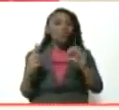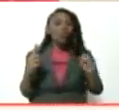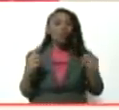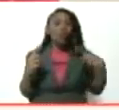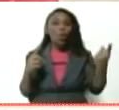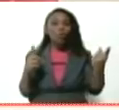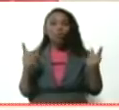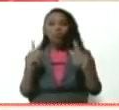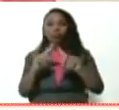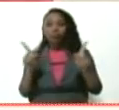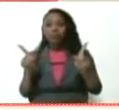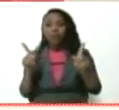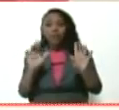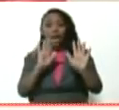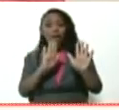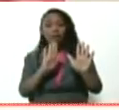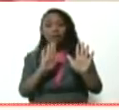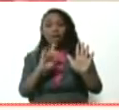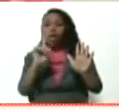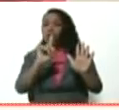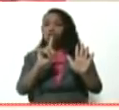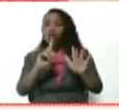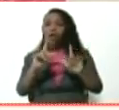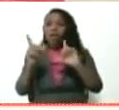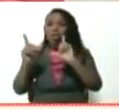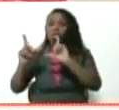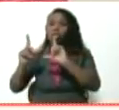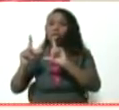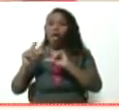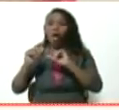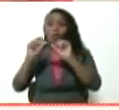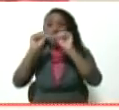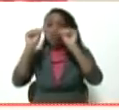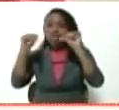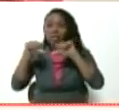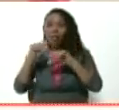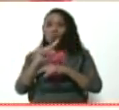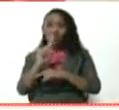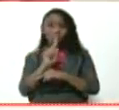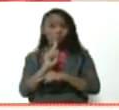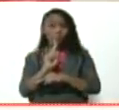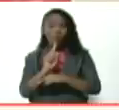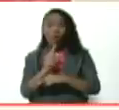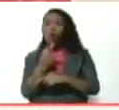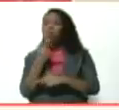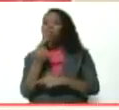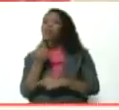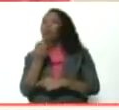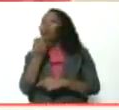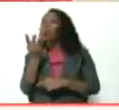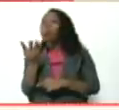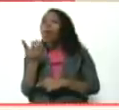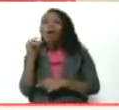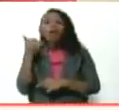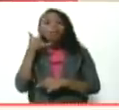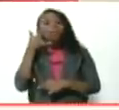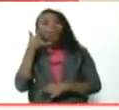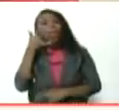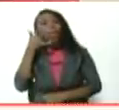es. No es que los transmiten en un sistema, no, no, no. Los dicen así, vía